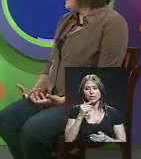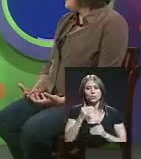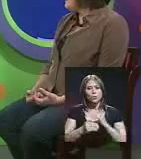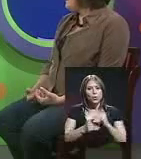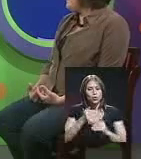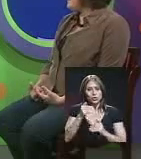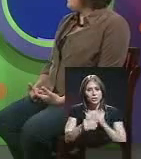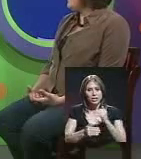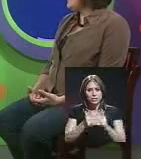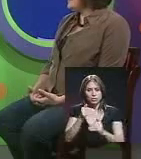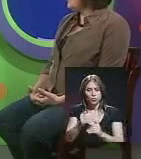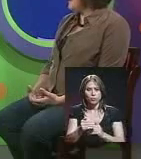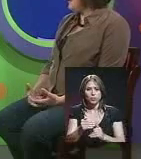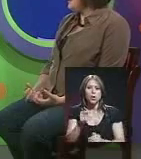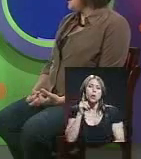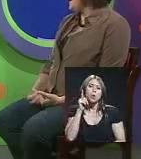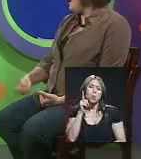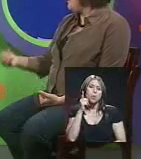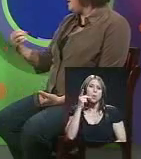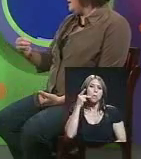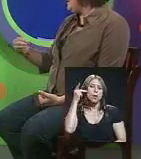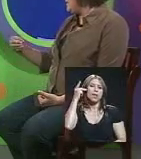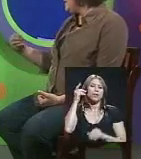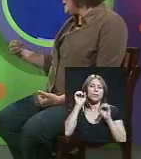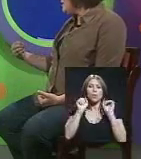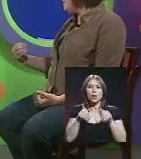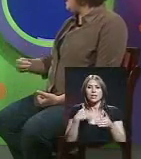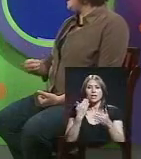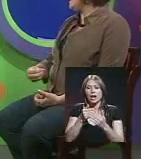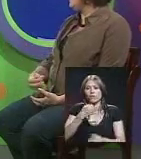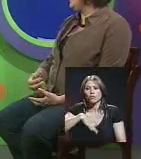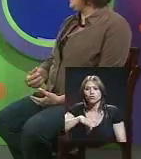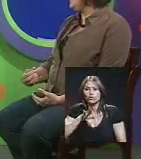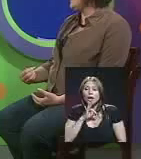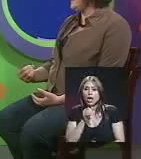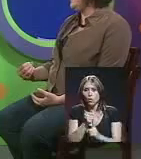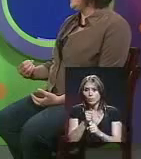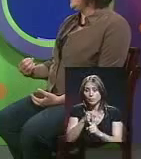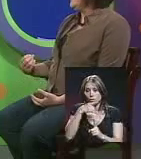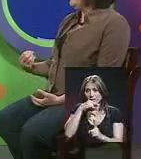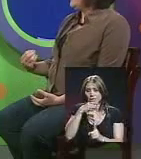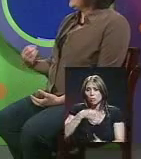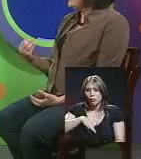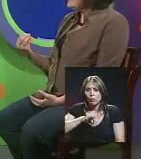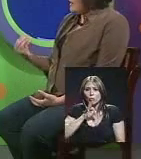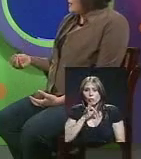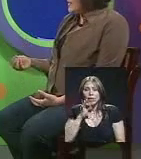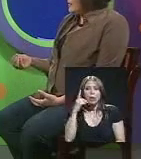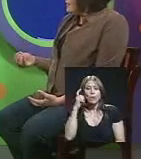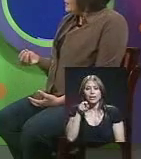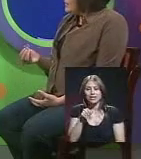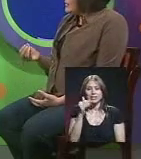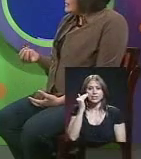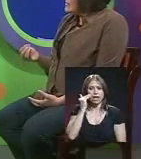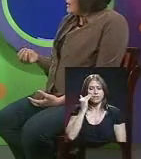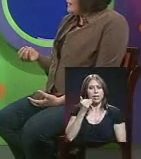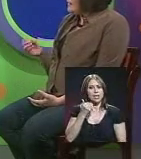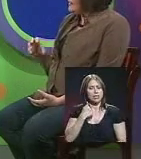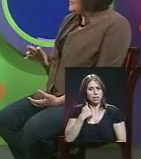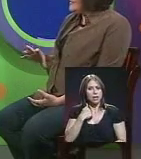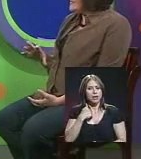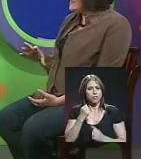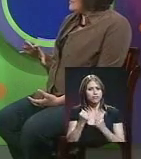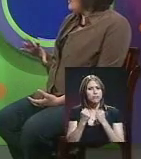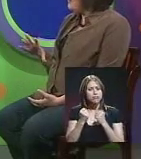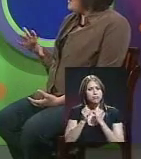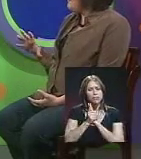¿verdad? Un papá puede llegar muy frustrado o el mismo niño puede llegar muy frustrado porque sabe que tiene potencial. En